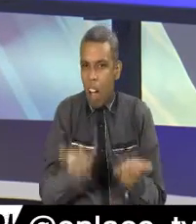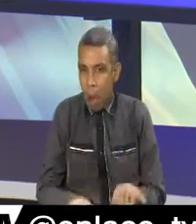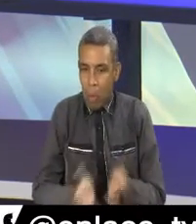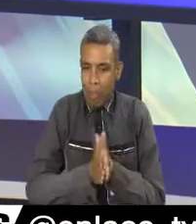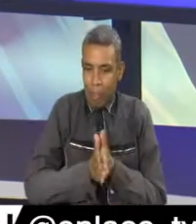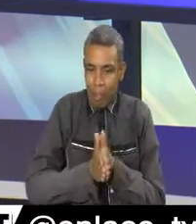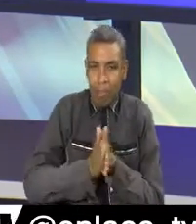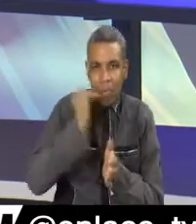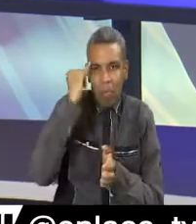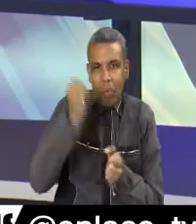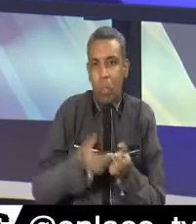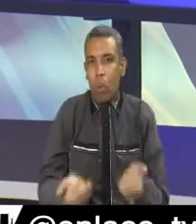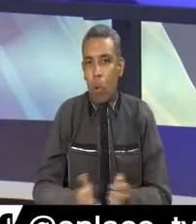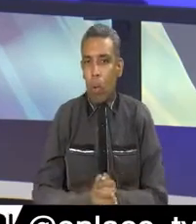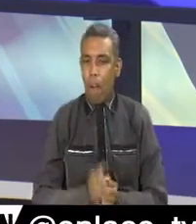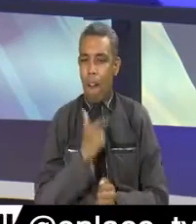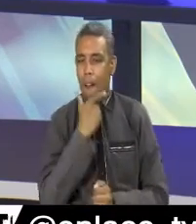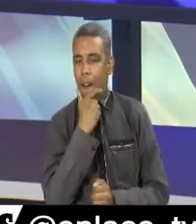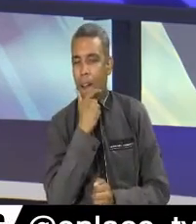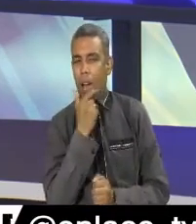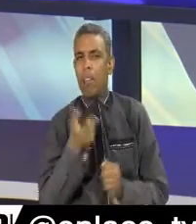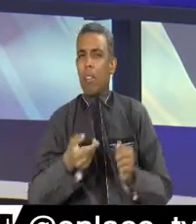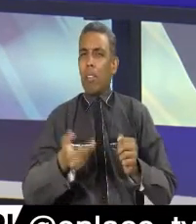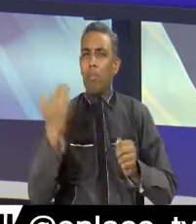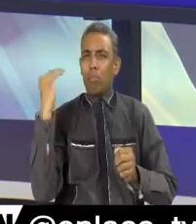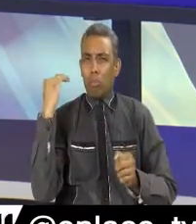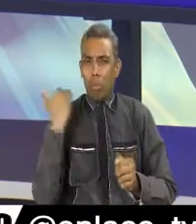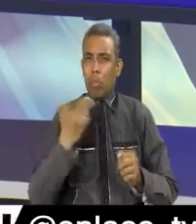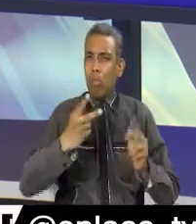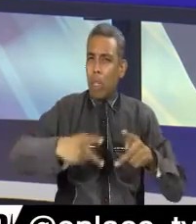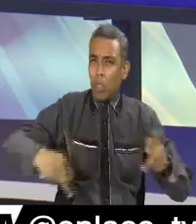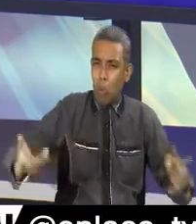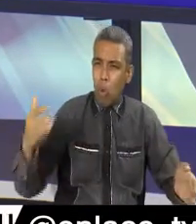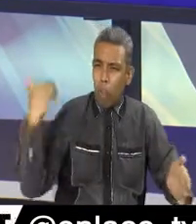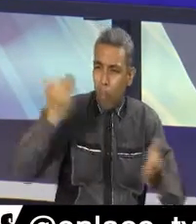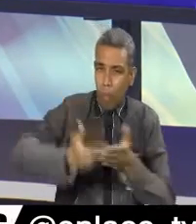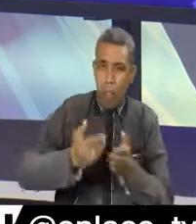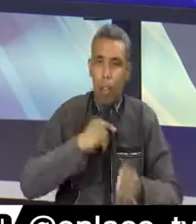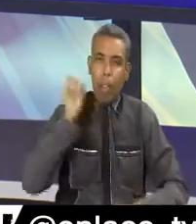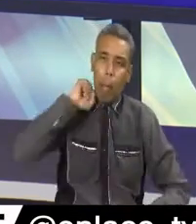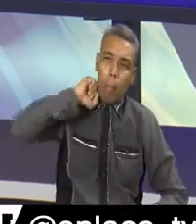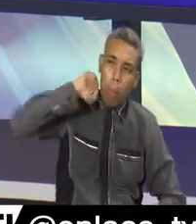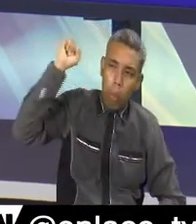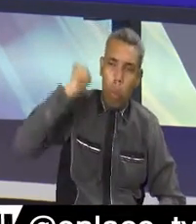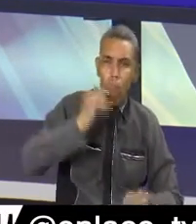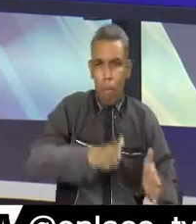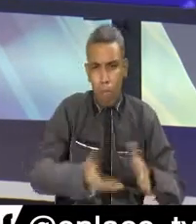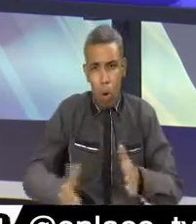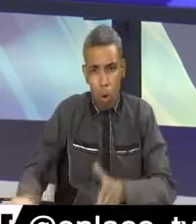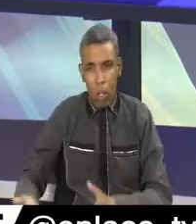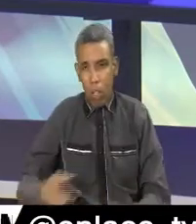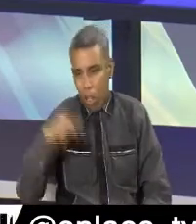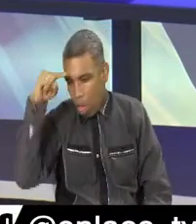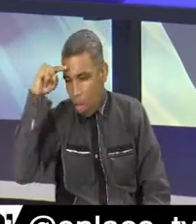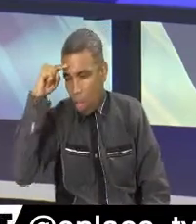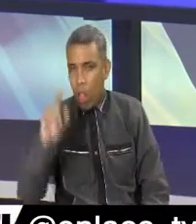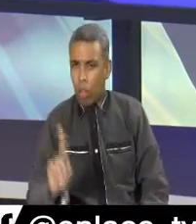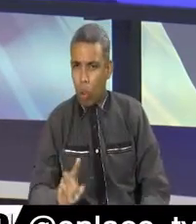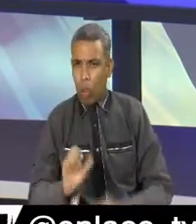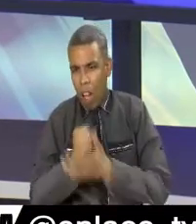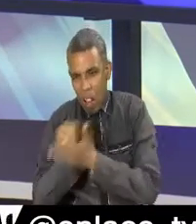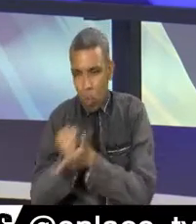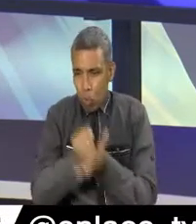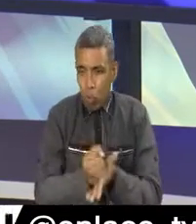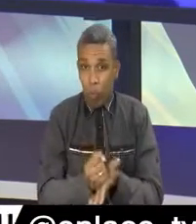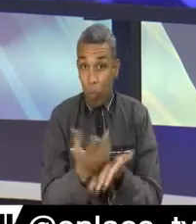de combatir el flagelo del suicidio. Para eso abrieron una convocatoria. Si usted quiere hacer parte de ese trabajo sin ánimo de lucro, preste mucha